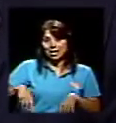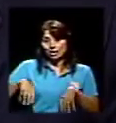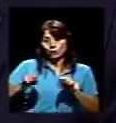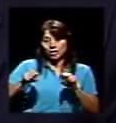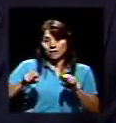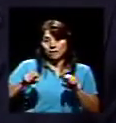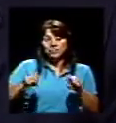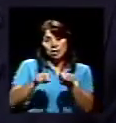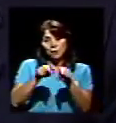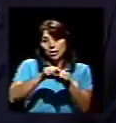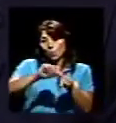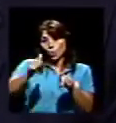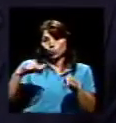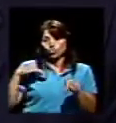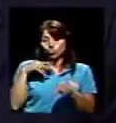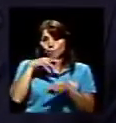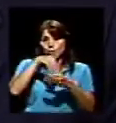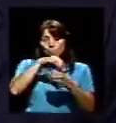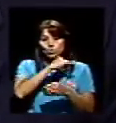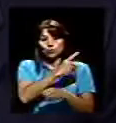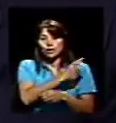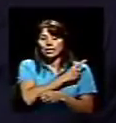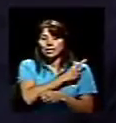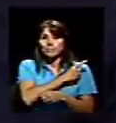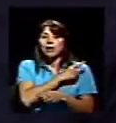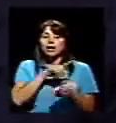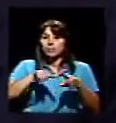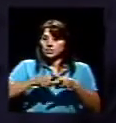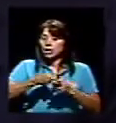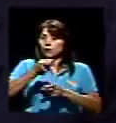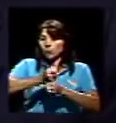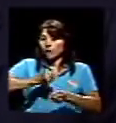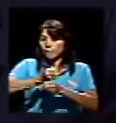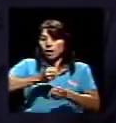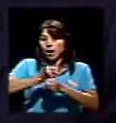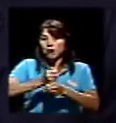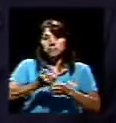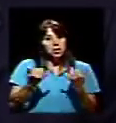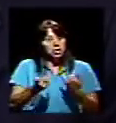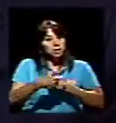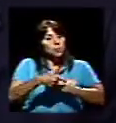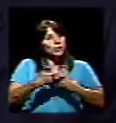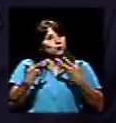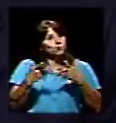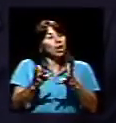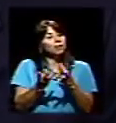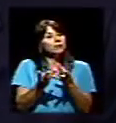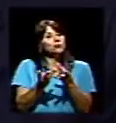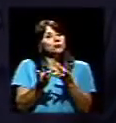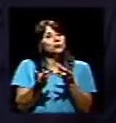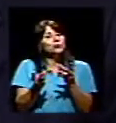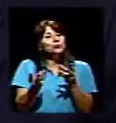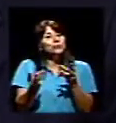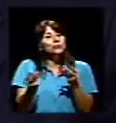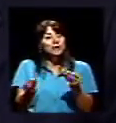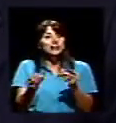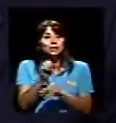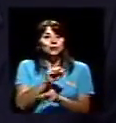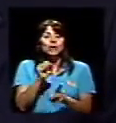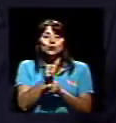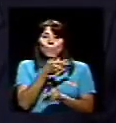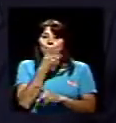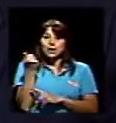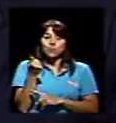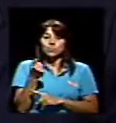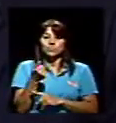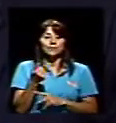empezaron a tomar medidas importantes que finalmente son las que han permitido en este momento estar en la situación en la que estamos. Se tomó